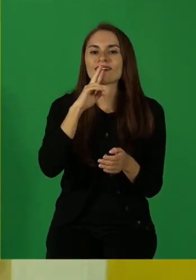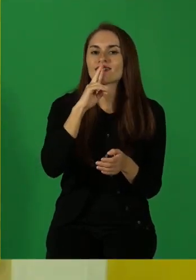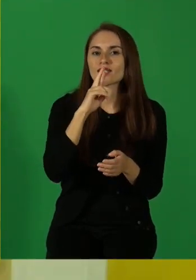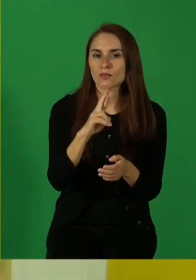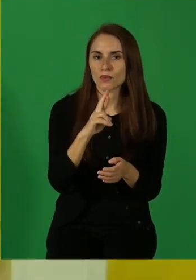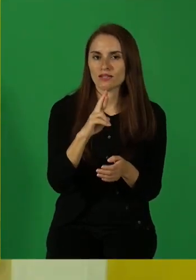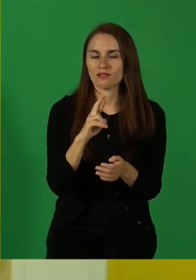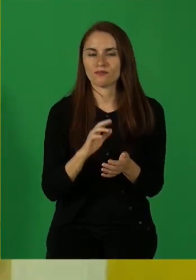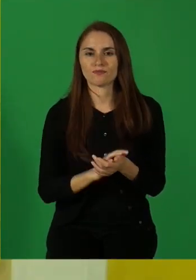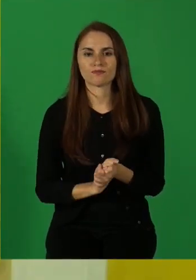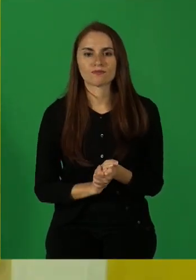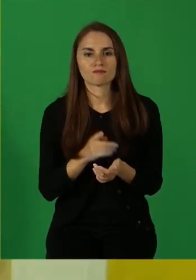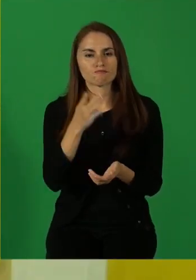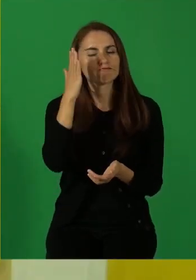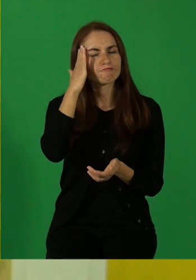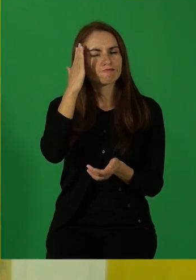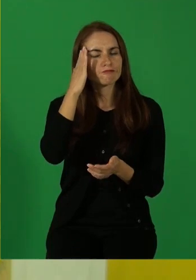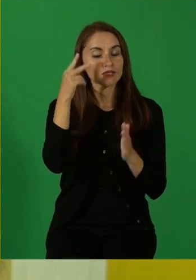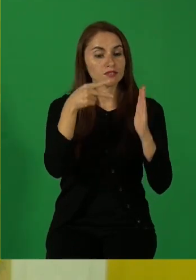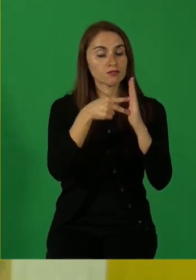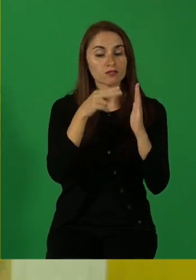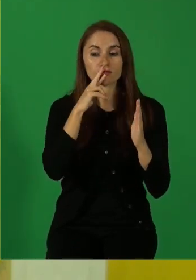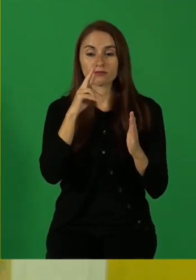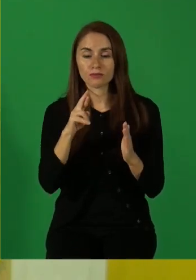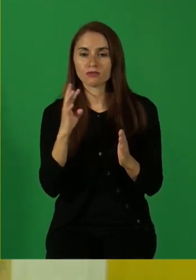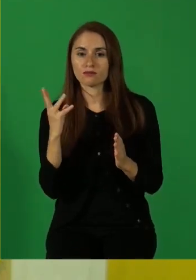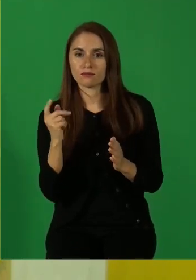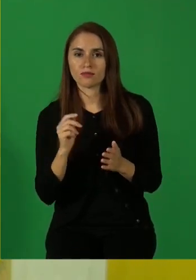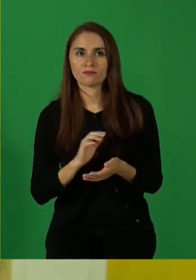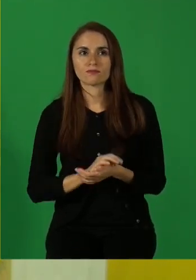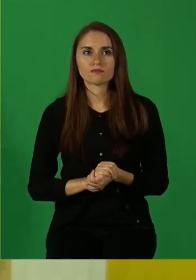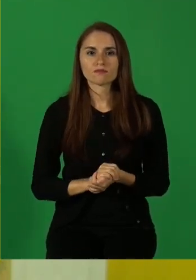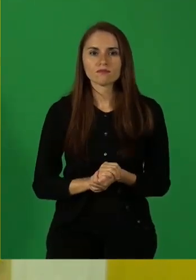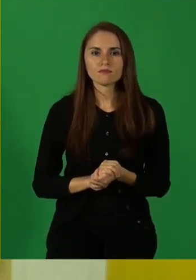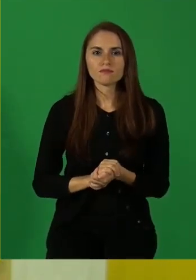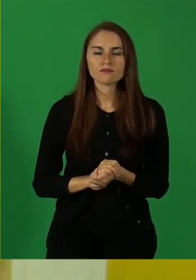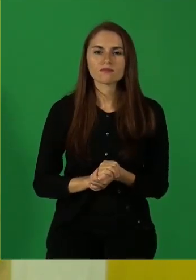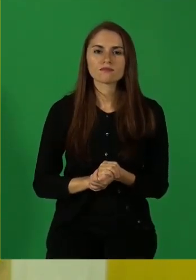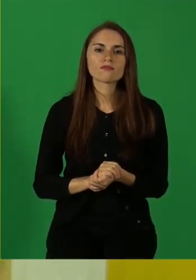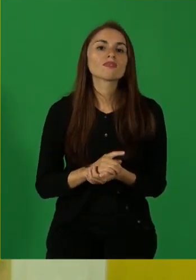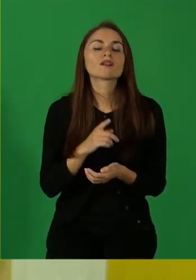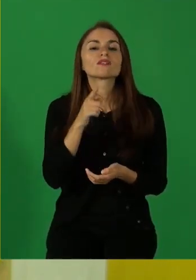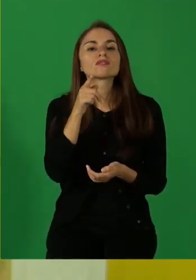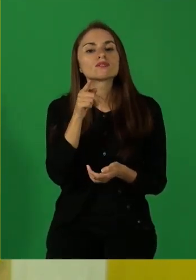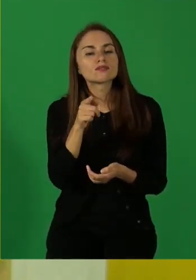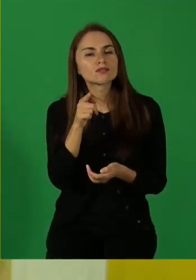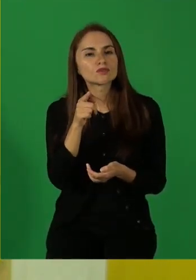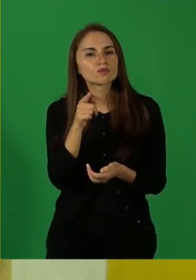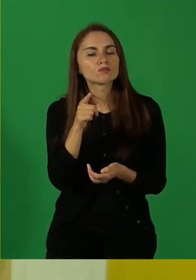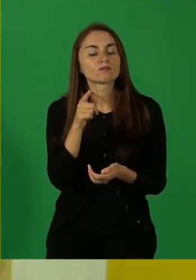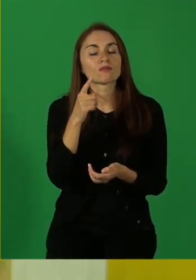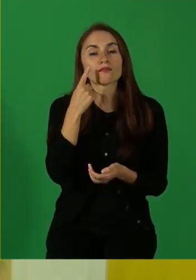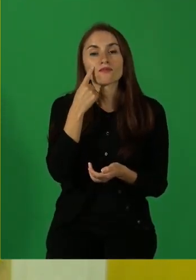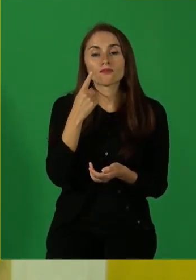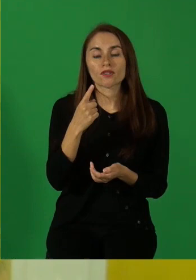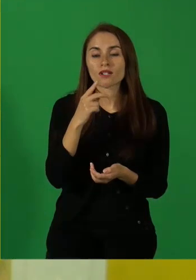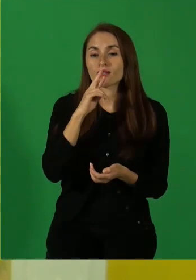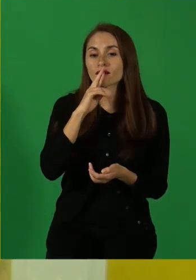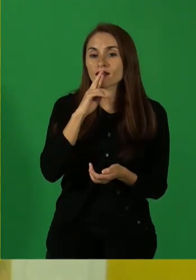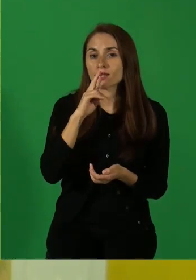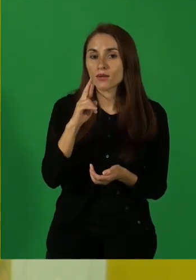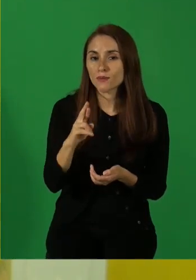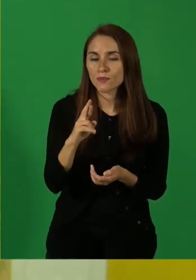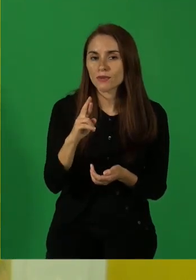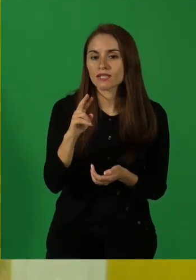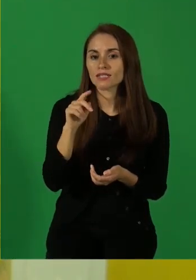de la división, así que no lo olvides porque es muy importante. Entonces, como te decía, justamente el cociente es el